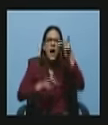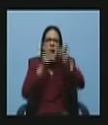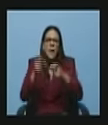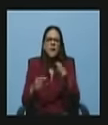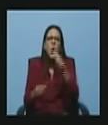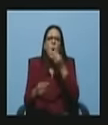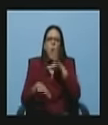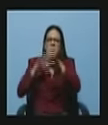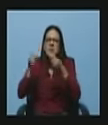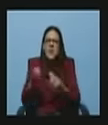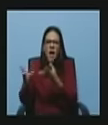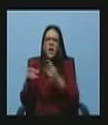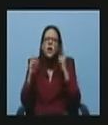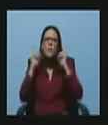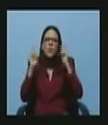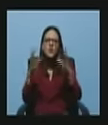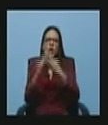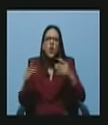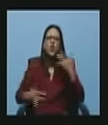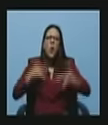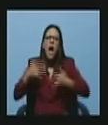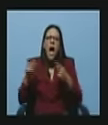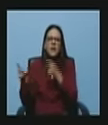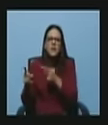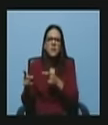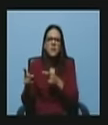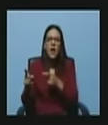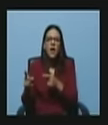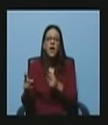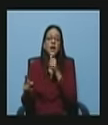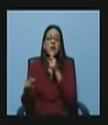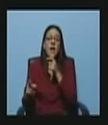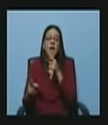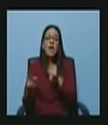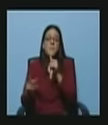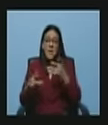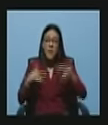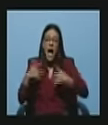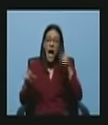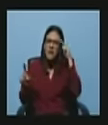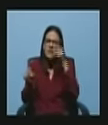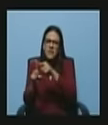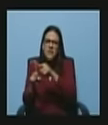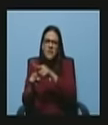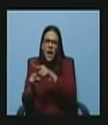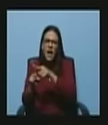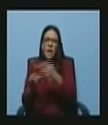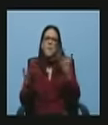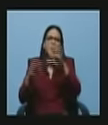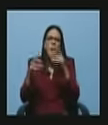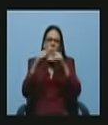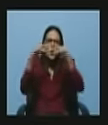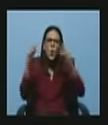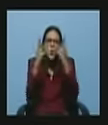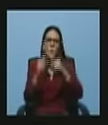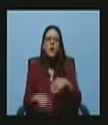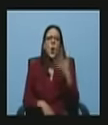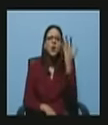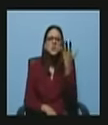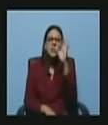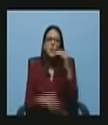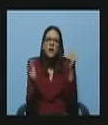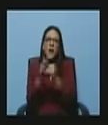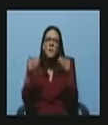comida, sonido para esas actividades. Dichas actividades ascienden a un monto de